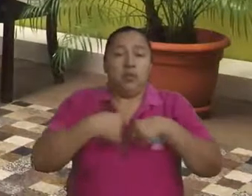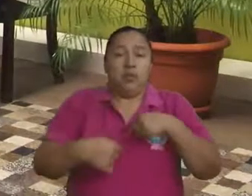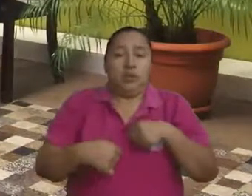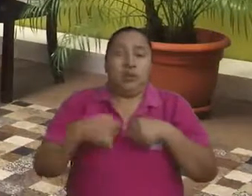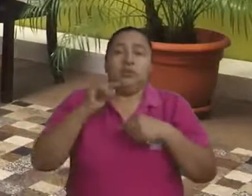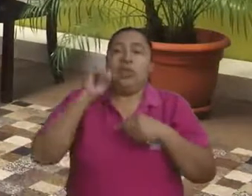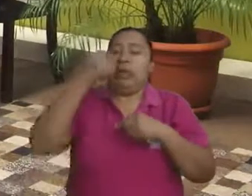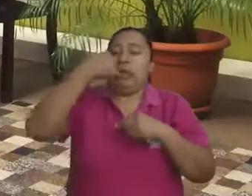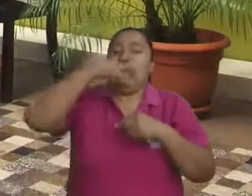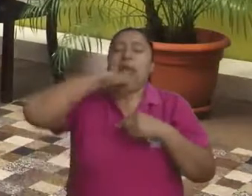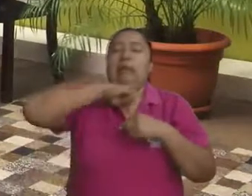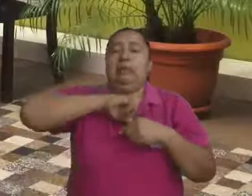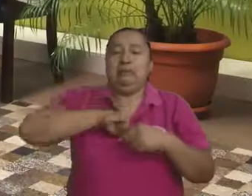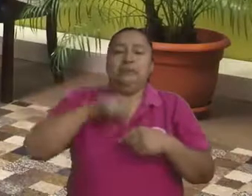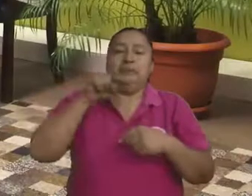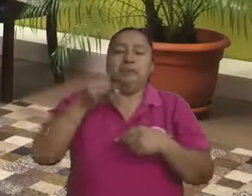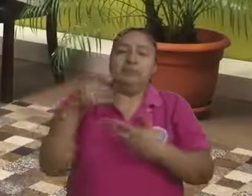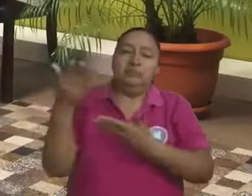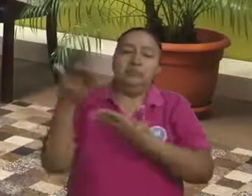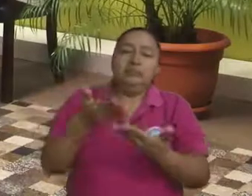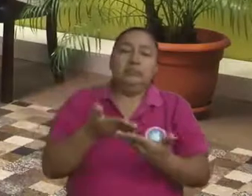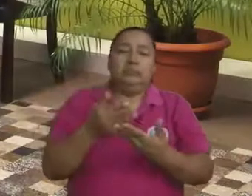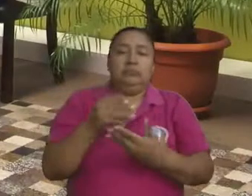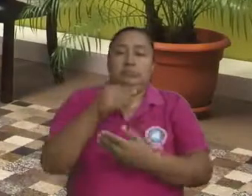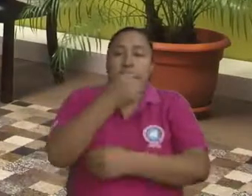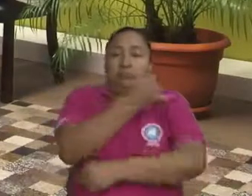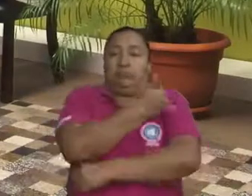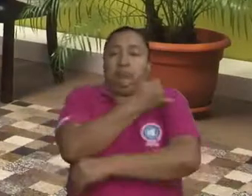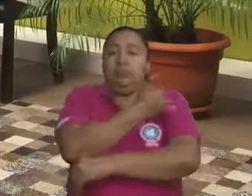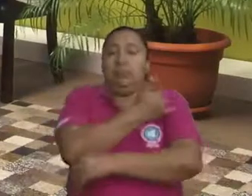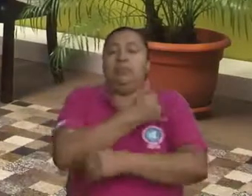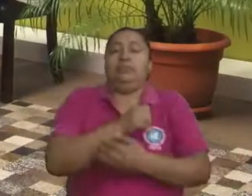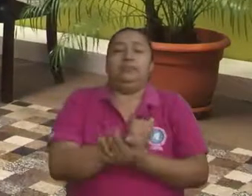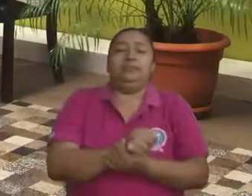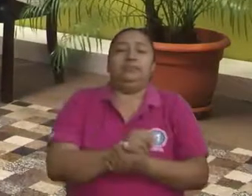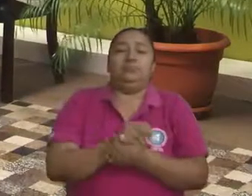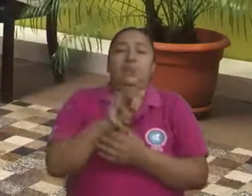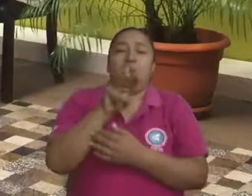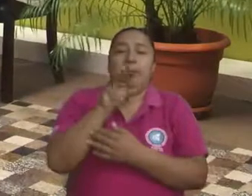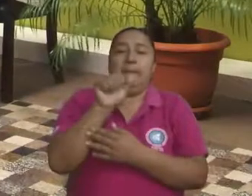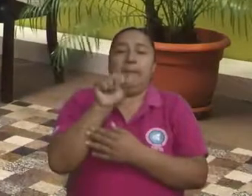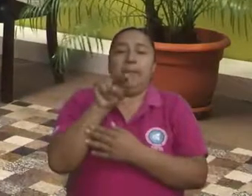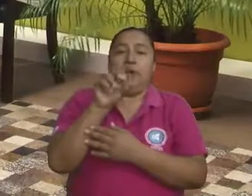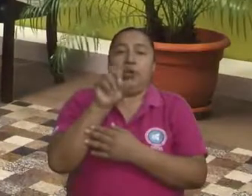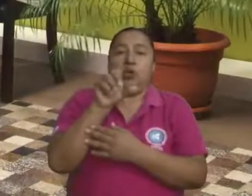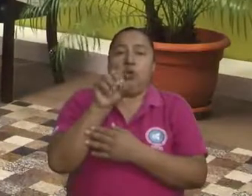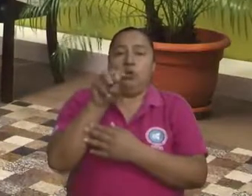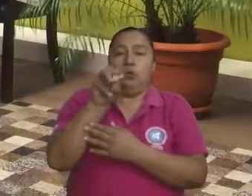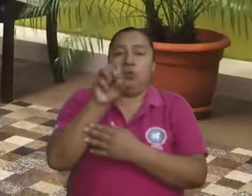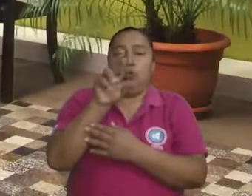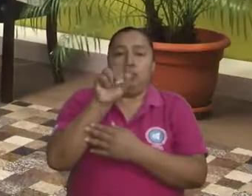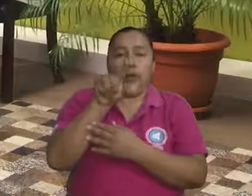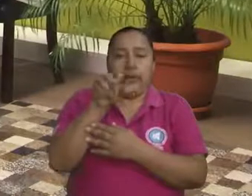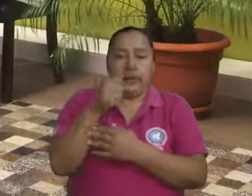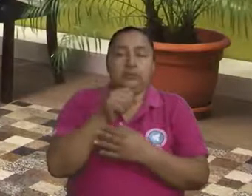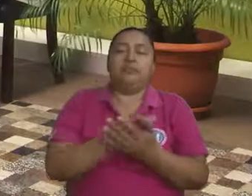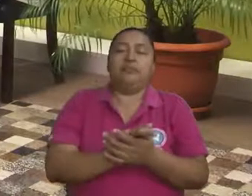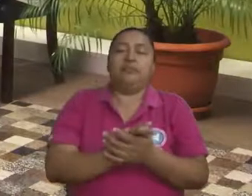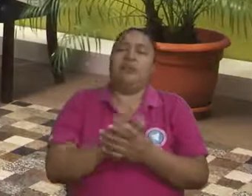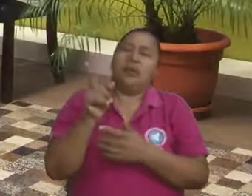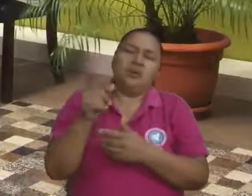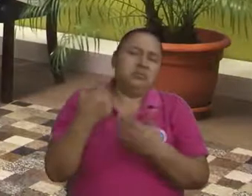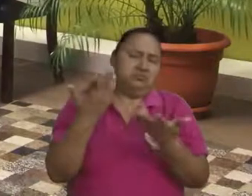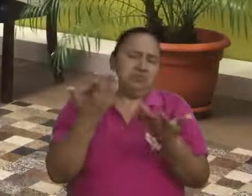Peralta. Muchas gracias, doctor. Mucho gusto. Buenos días, muchas gracias, Miguel, por la invitación. Estamos a tu servicio. Este es un tema muy frecuente o